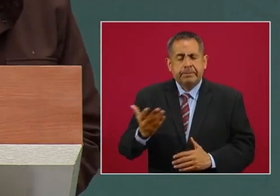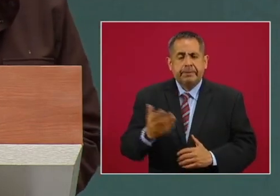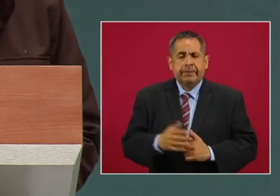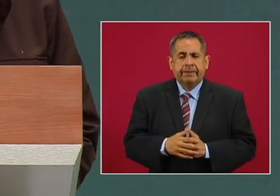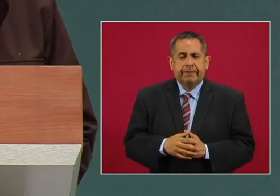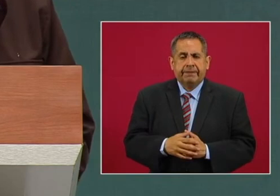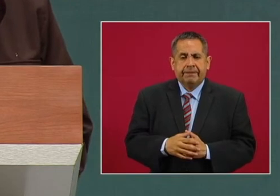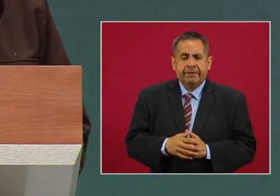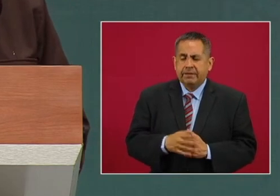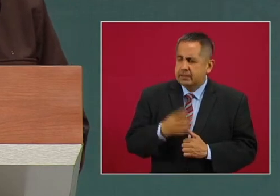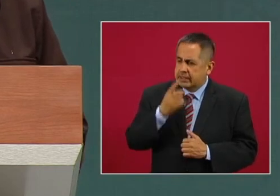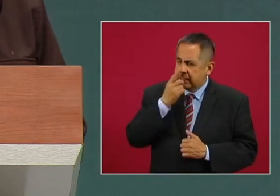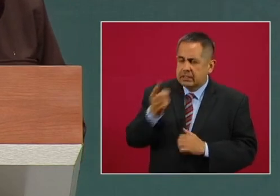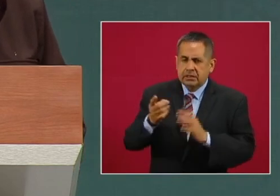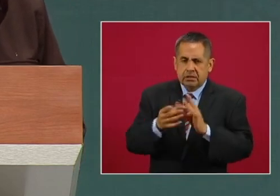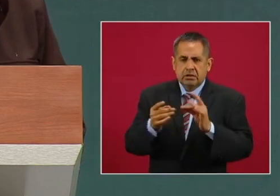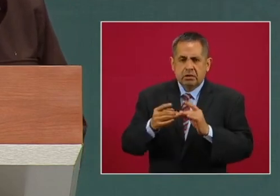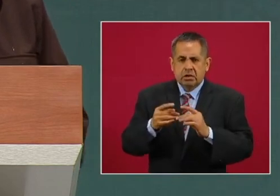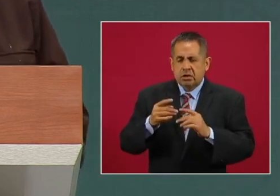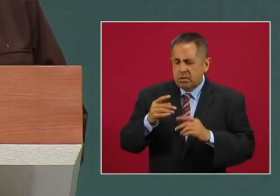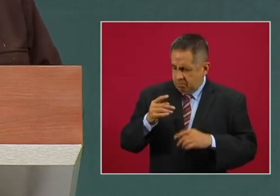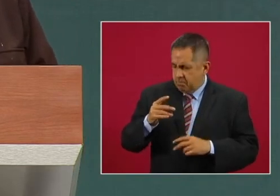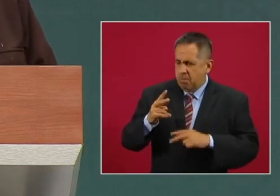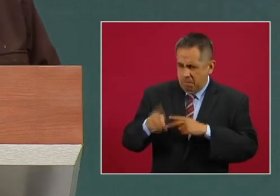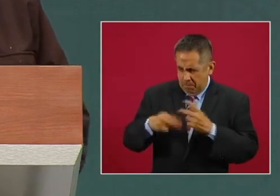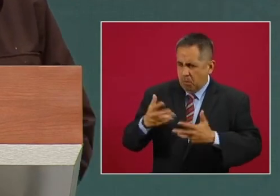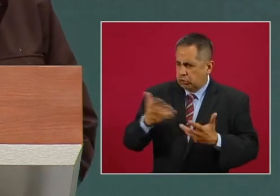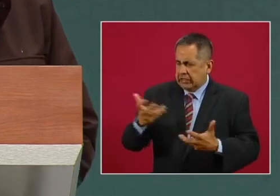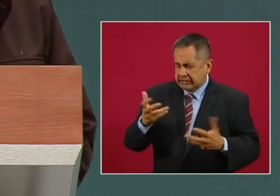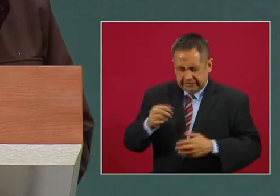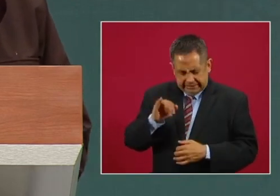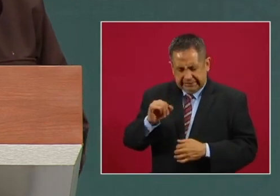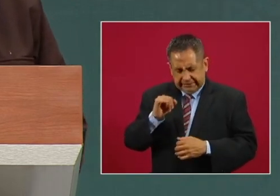digo que lo vamos a lograr